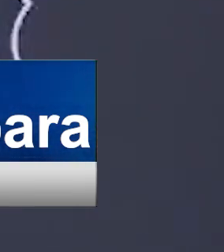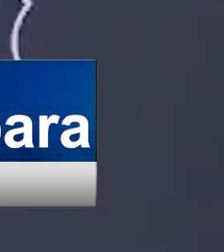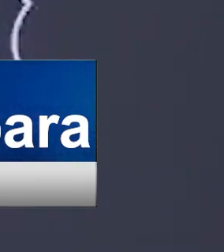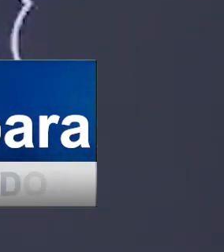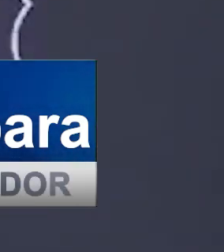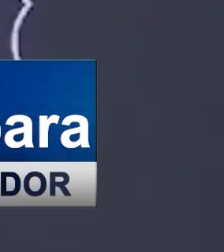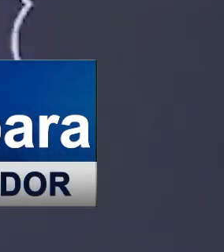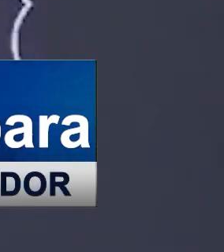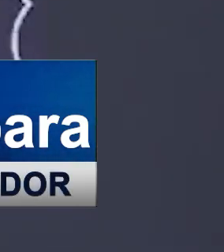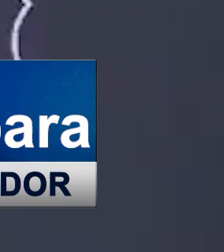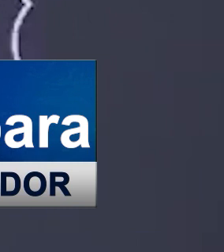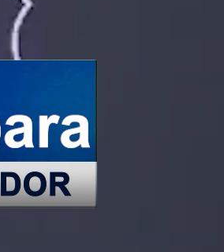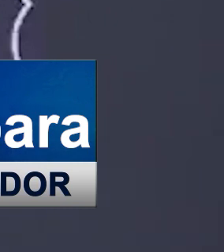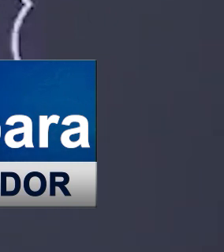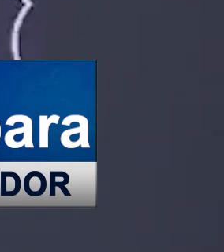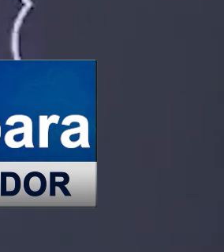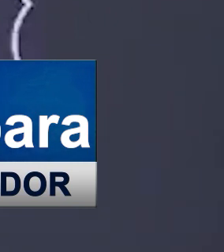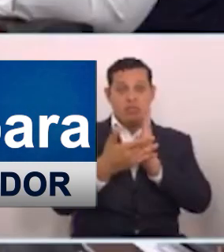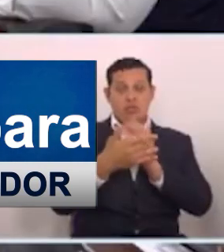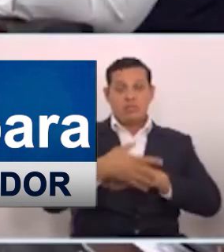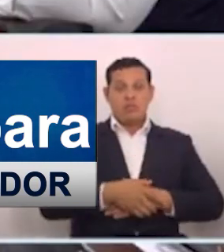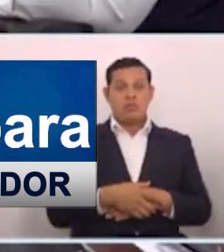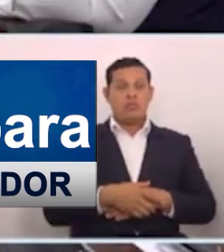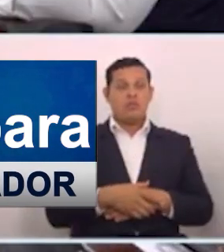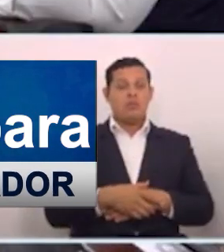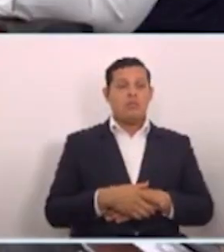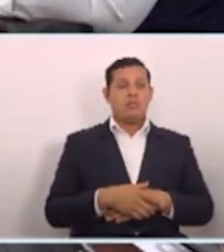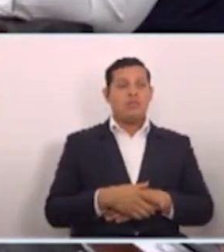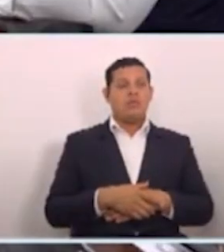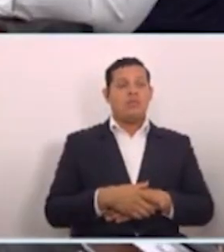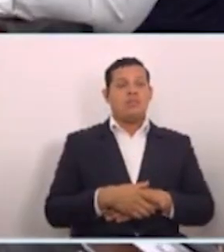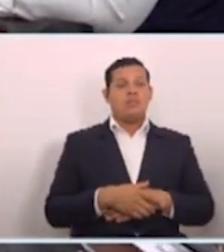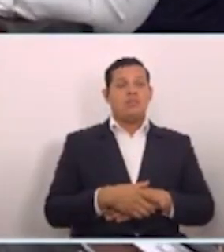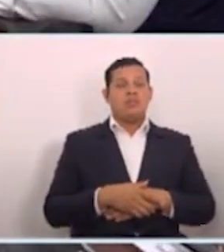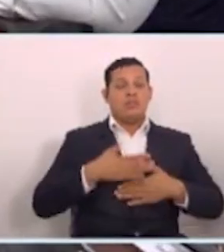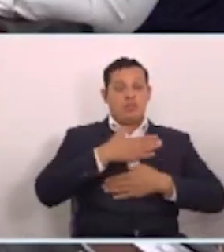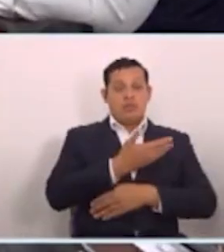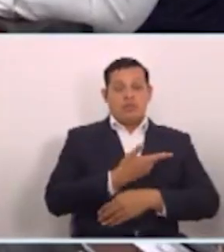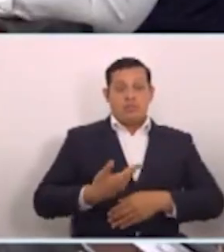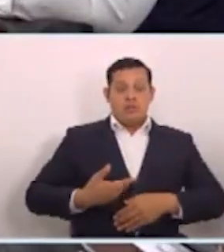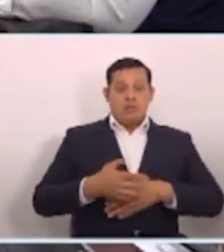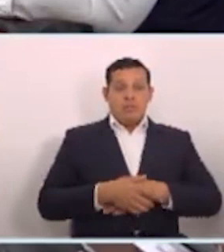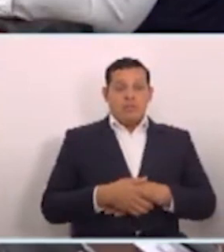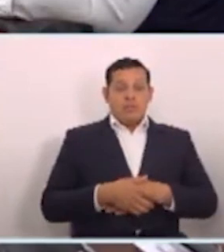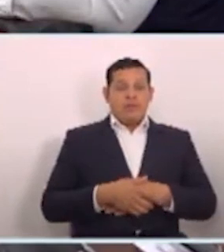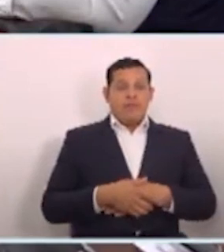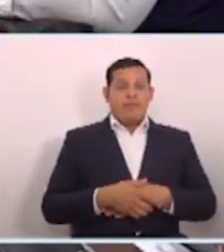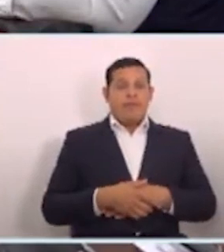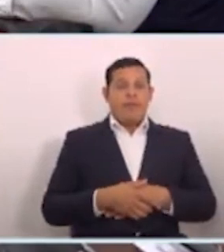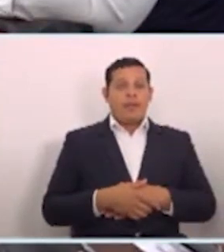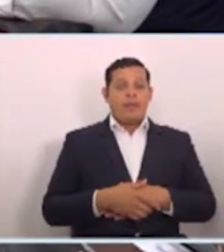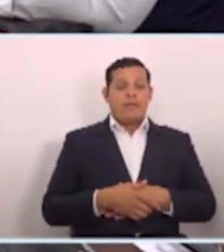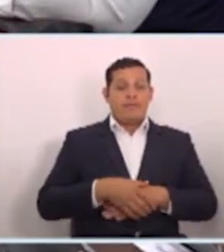general de la república Rodolfo Delgado la comisión acord a convocar al ministro de la defensa nacional al ministro de